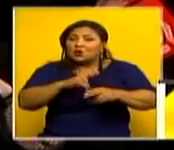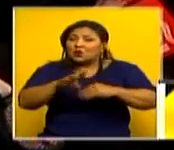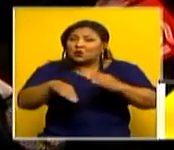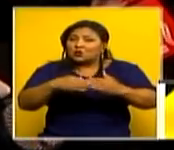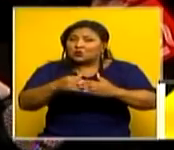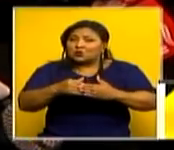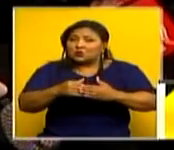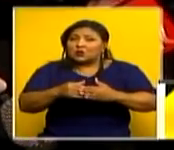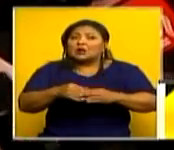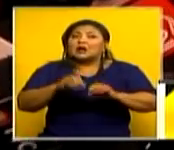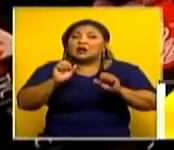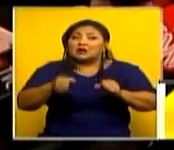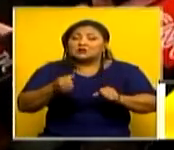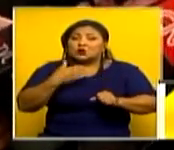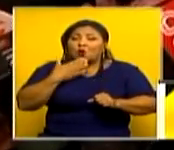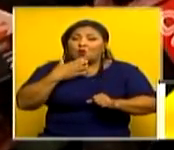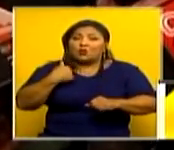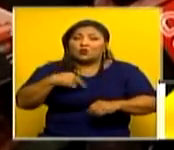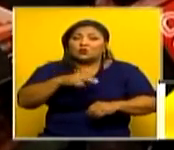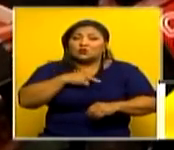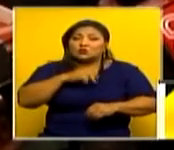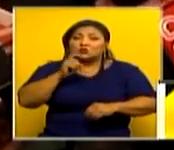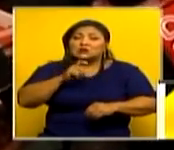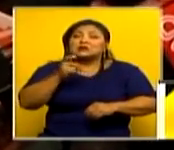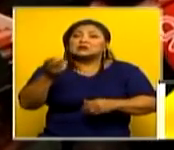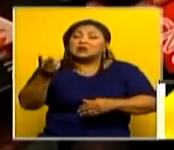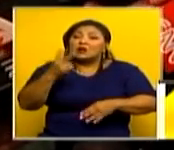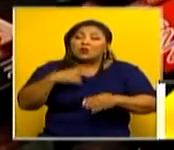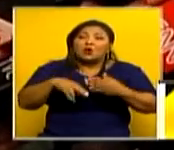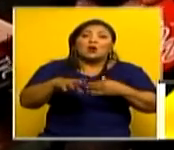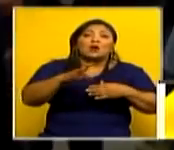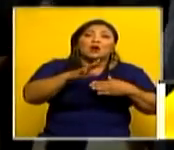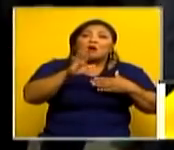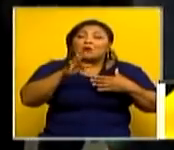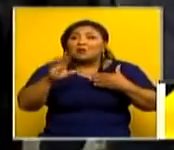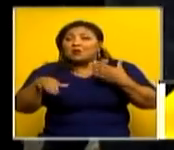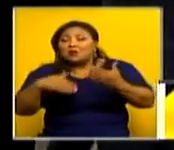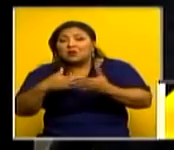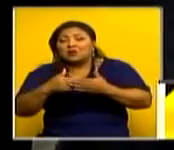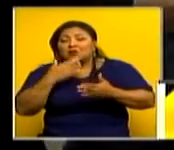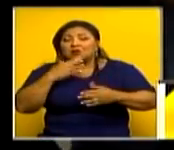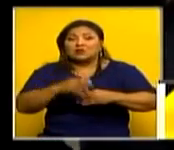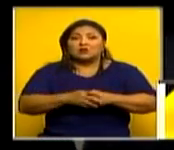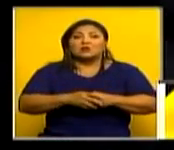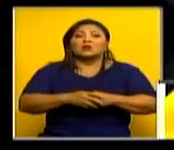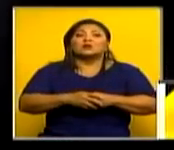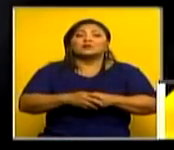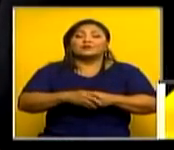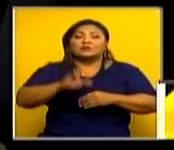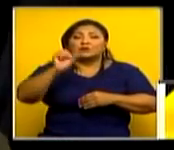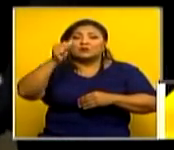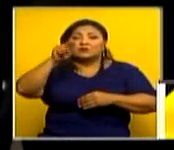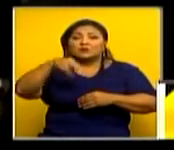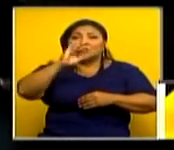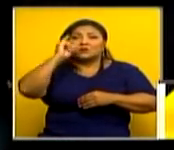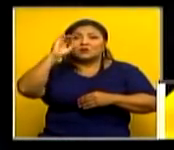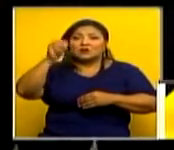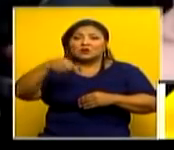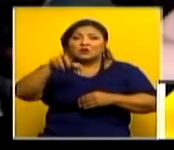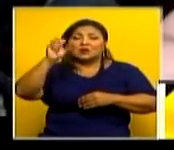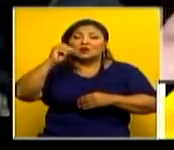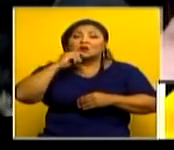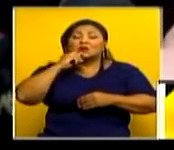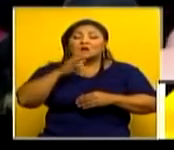protección, así como nosotros lo necesitamos cuando fuimos migrantes. Santiago Chávez, viceministro de Movilidad Humana, dijo que el